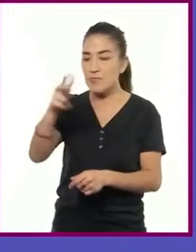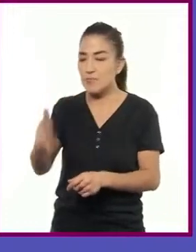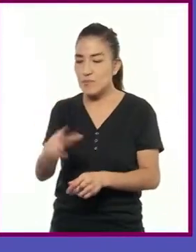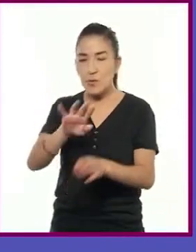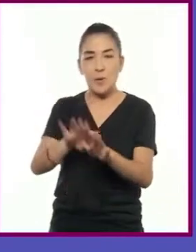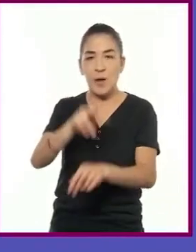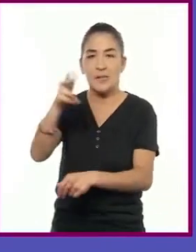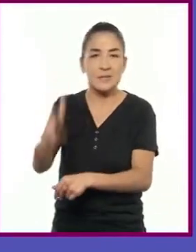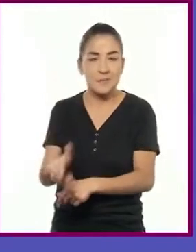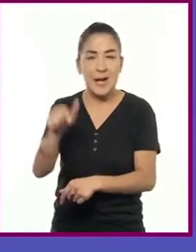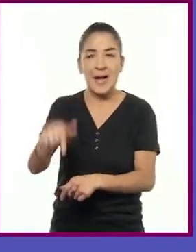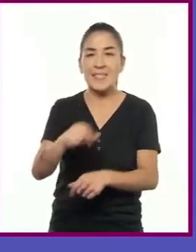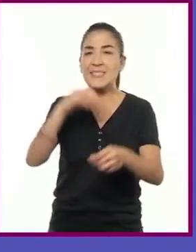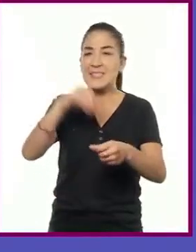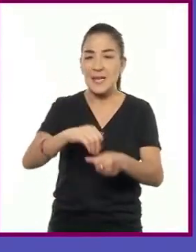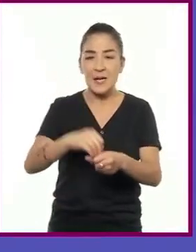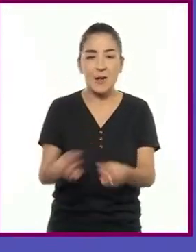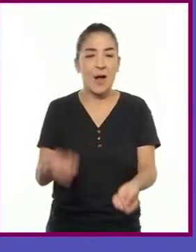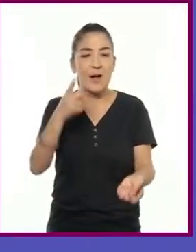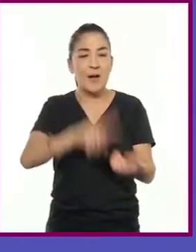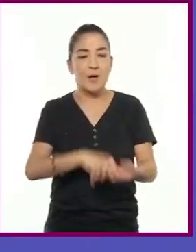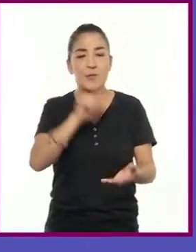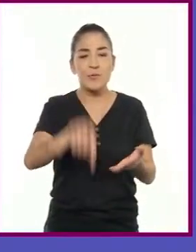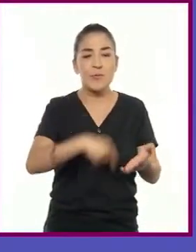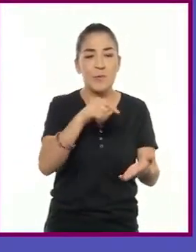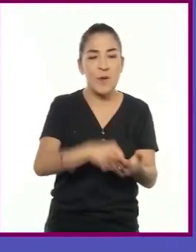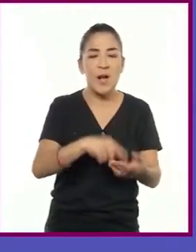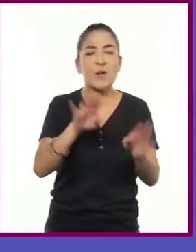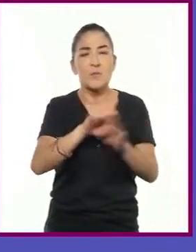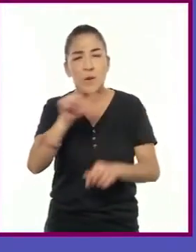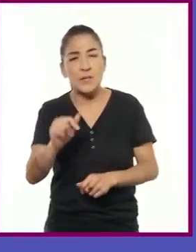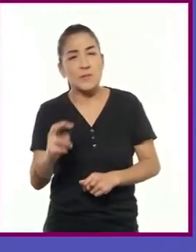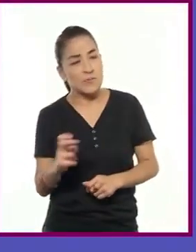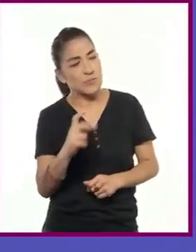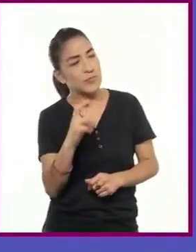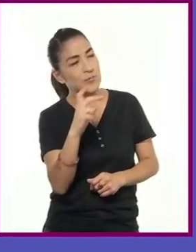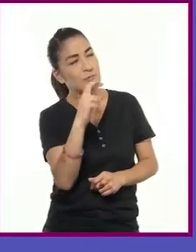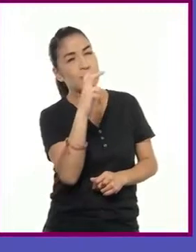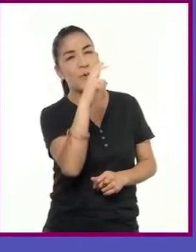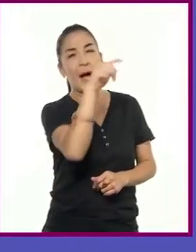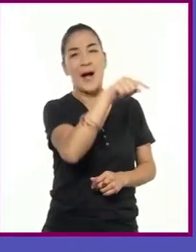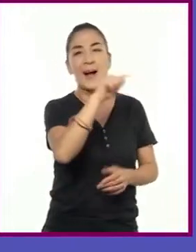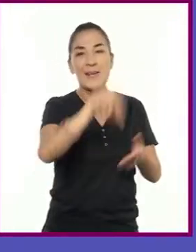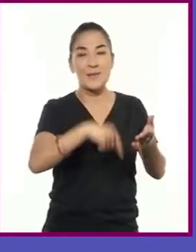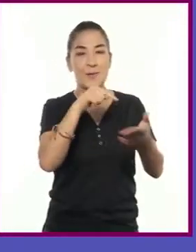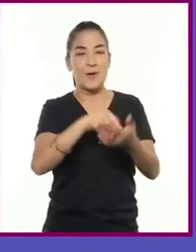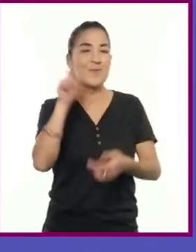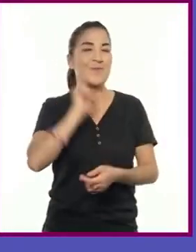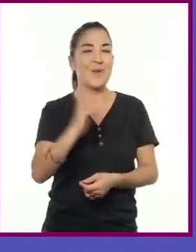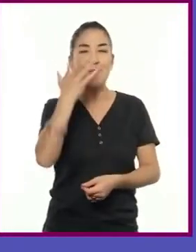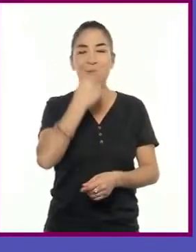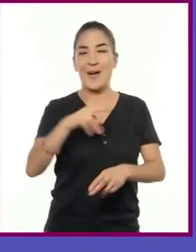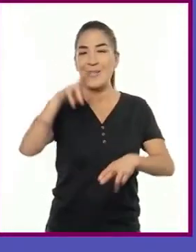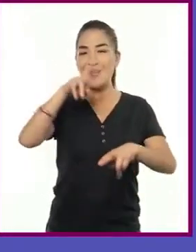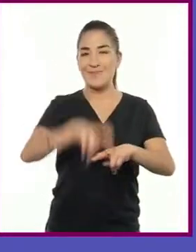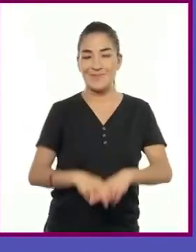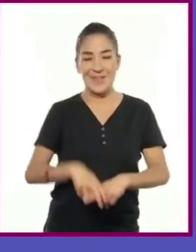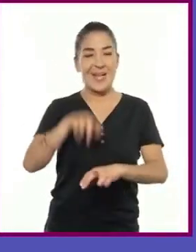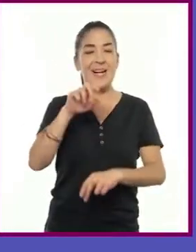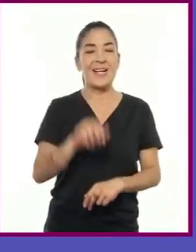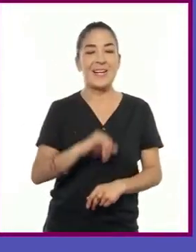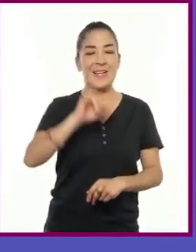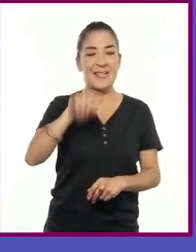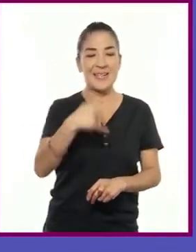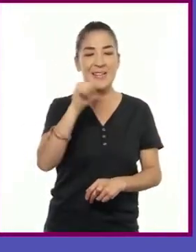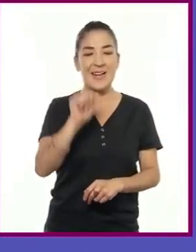dejando lanza con su darga y cimitarra, subió por una escalera hasta llegar al aposento de la hermosa Jarifa, que así